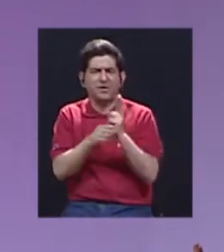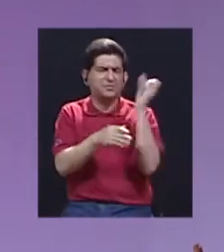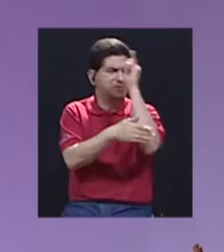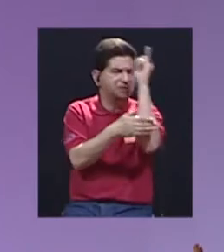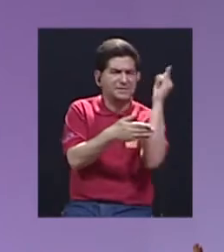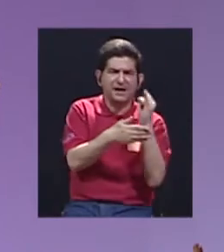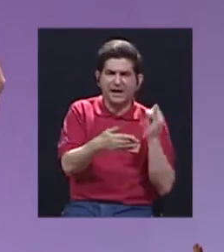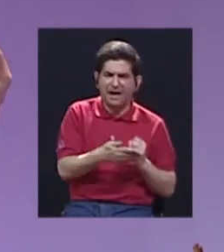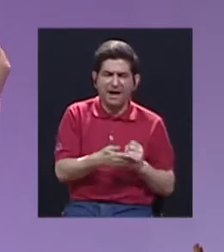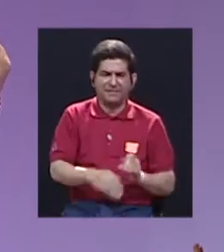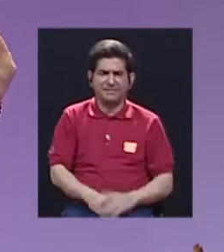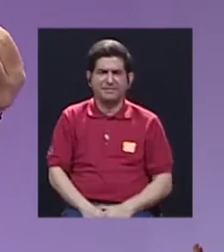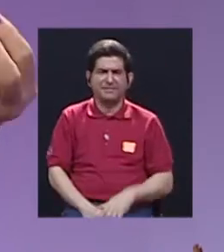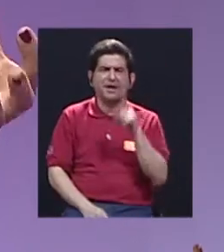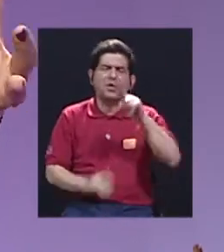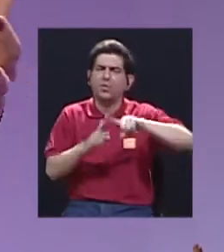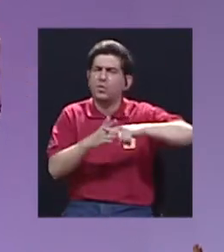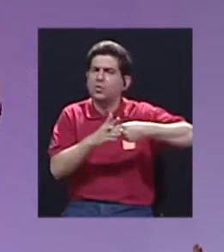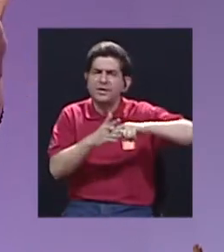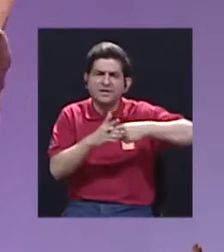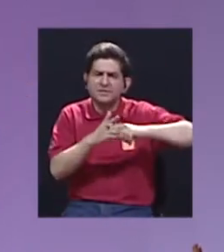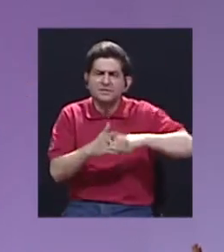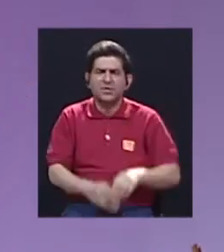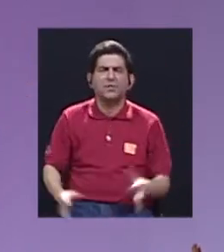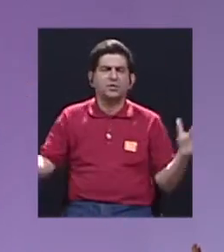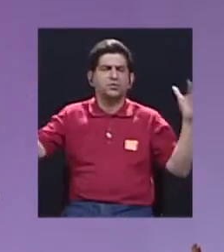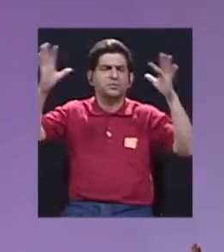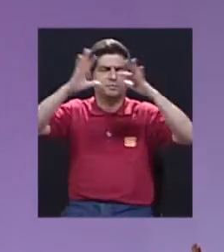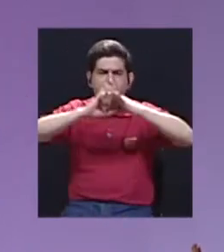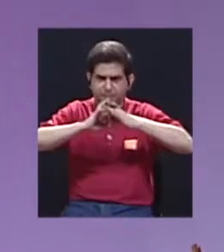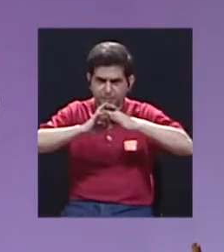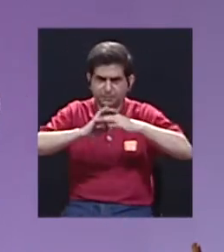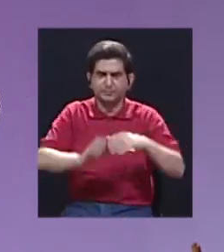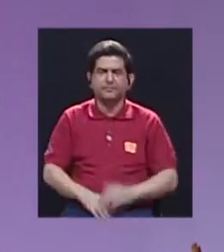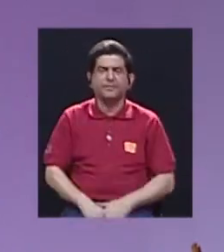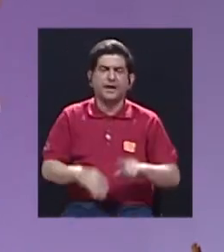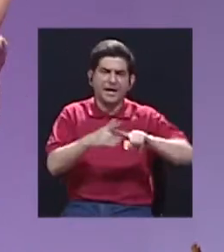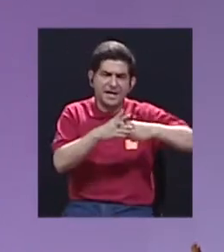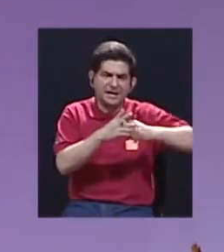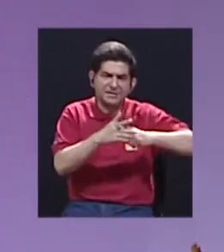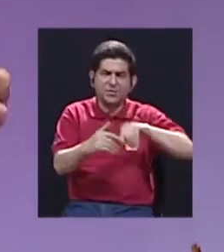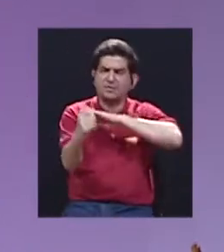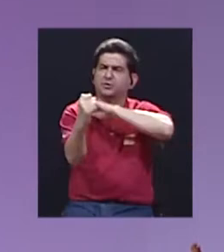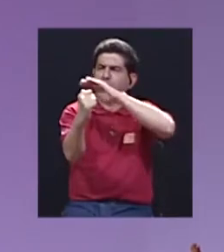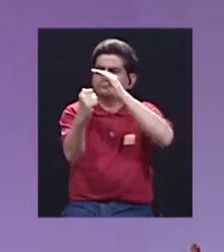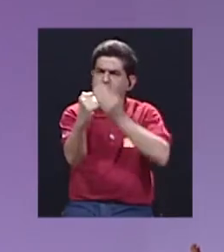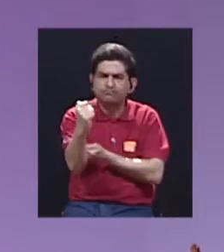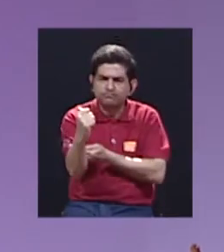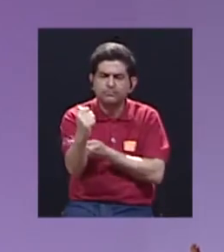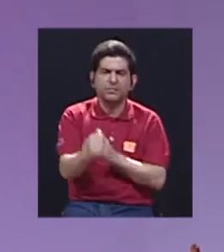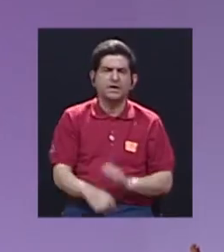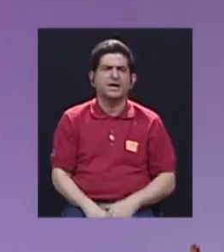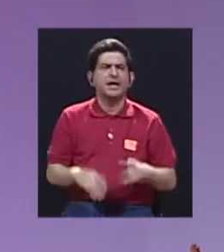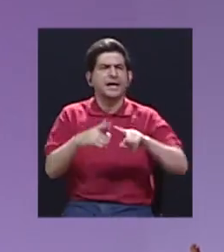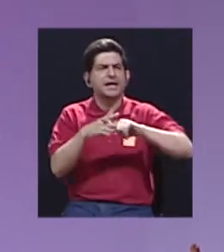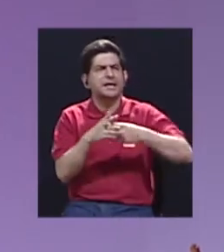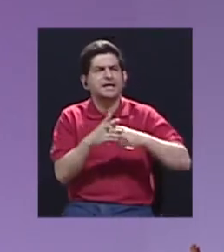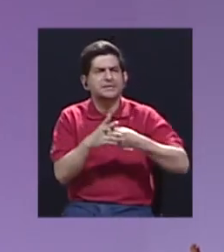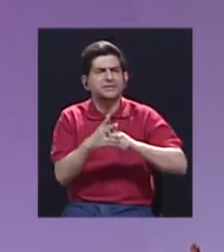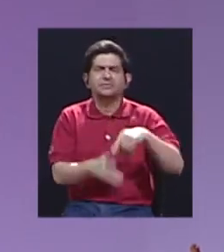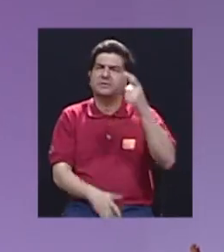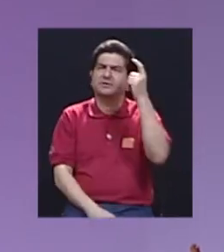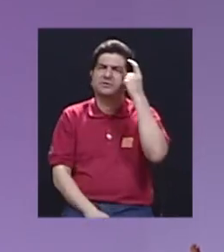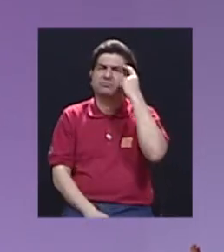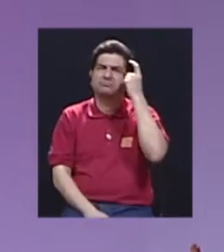arte como un instrumento de unificación, un instrumento de empoderamiento, un instrumento